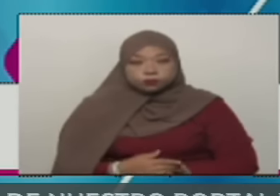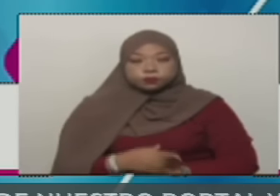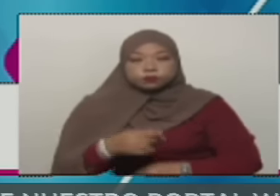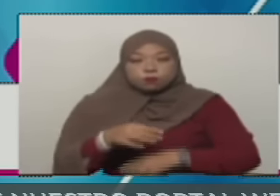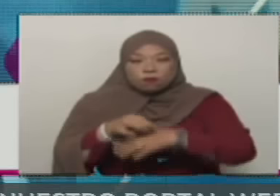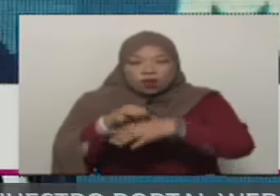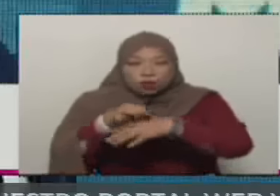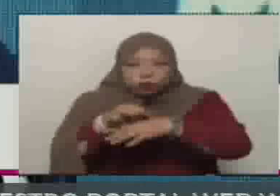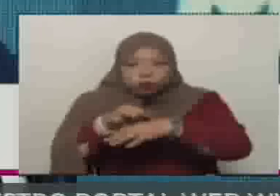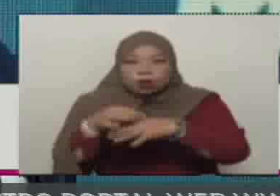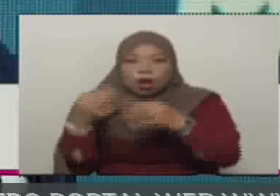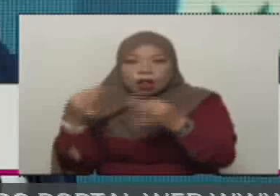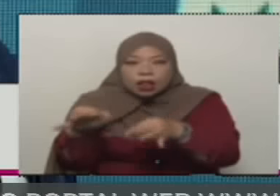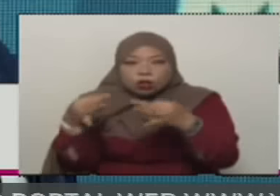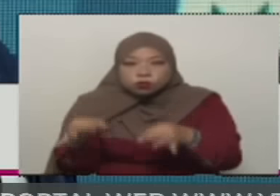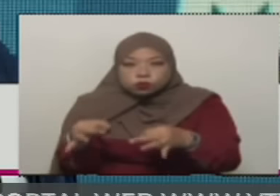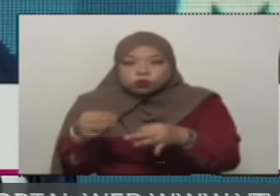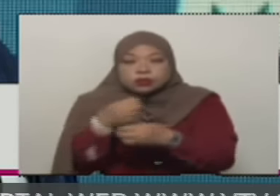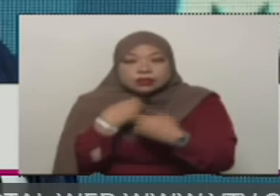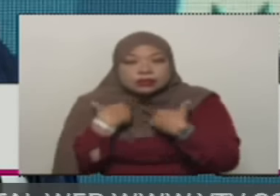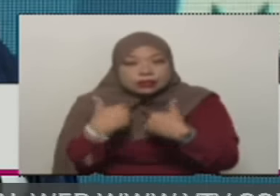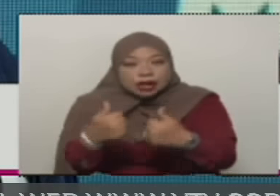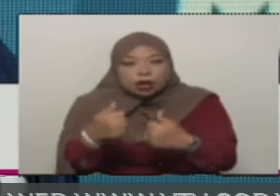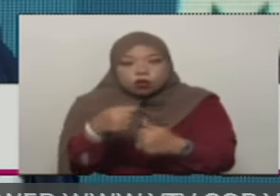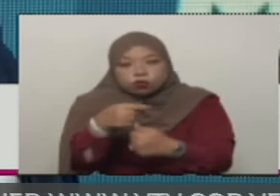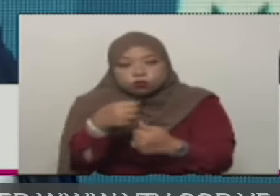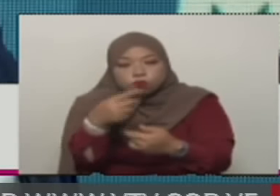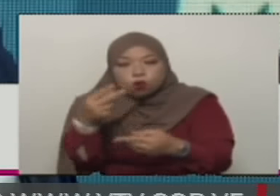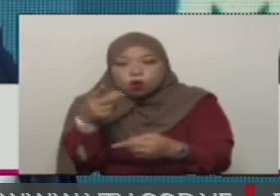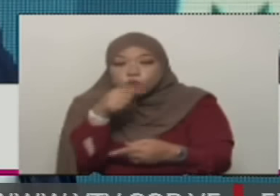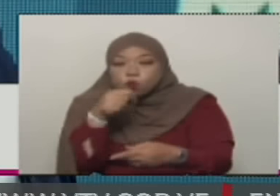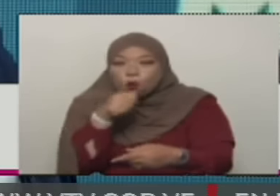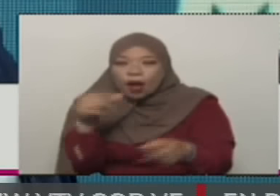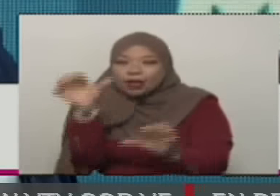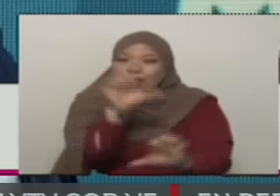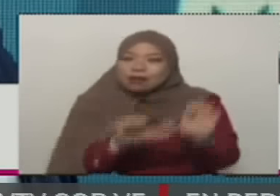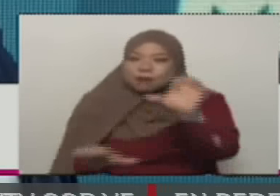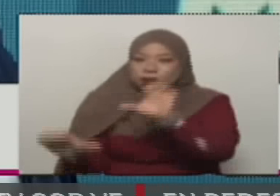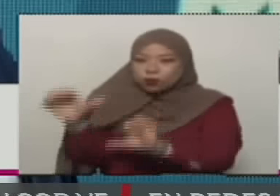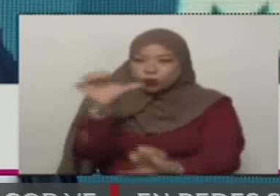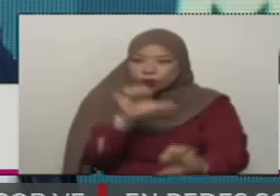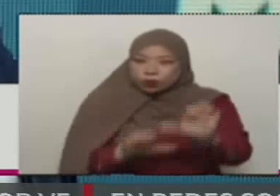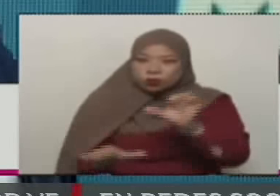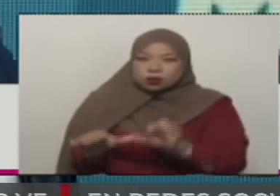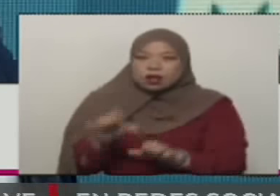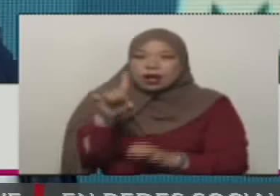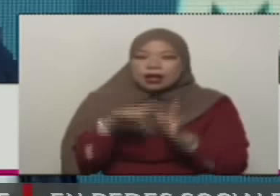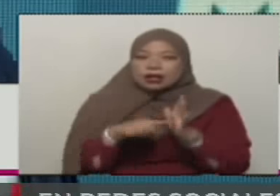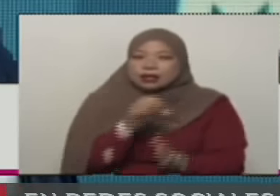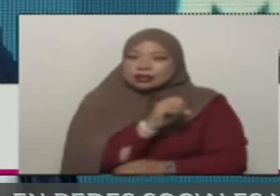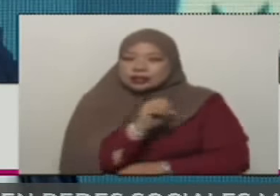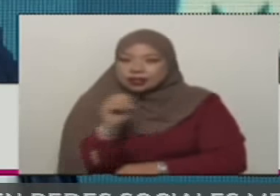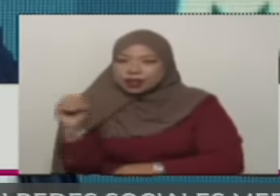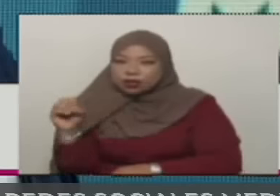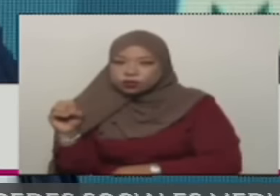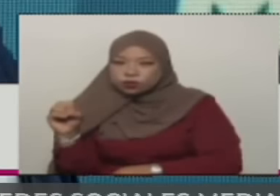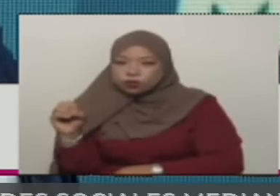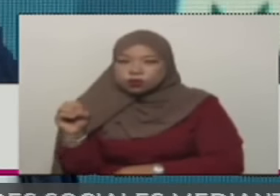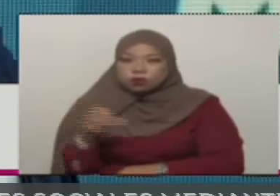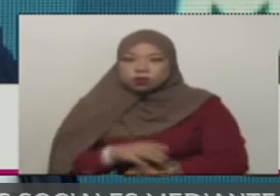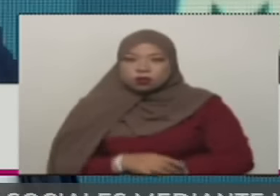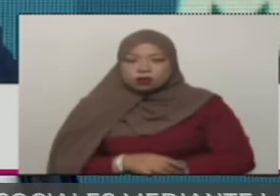carbohidratos naturales y sanos, porque una de las cosas que hace 100 años impulsó el capitalismo fue